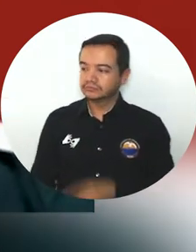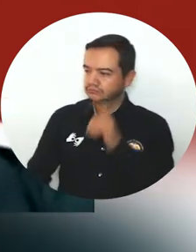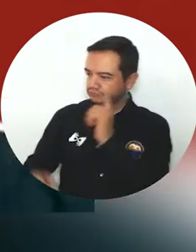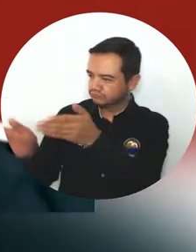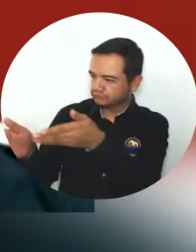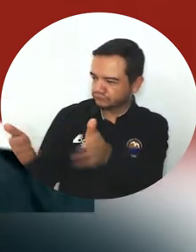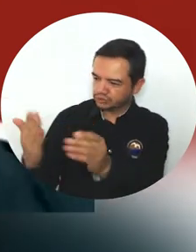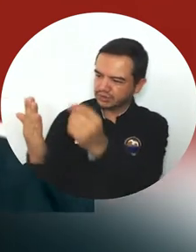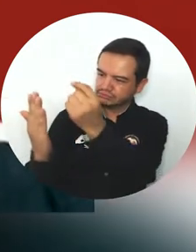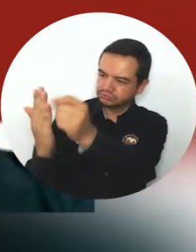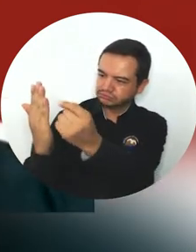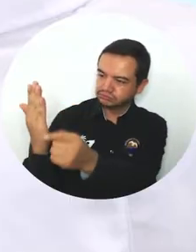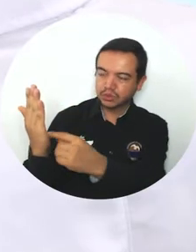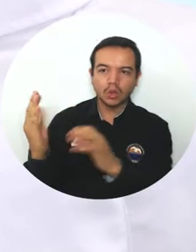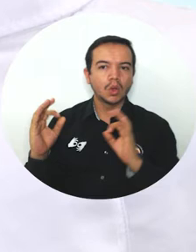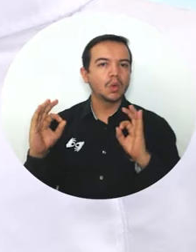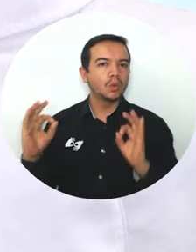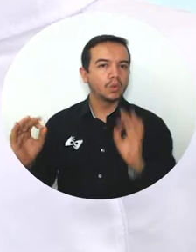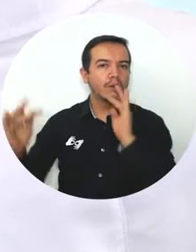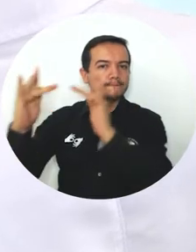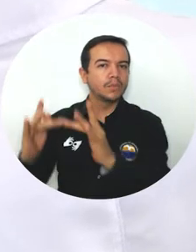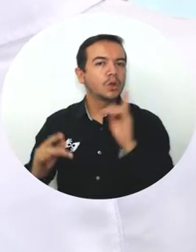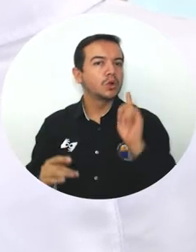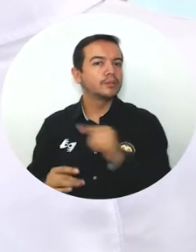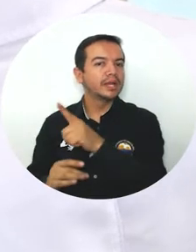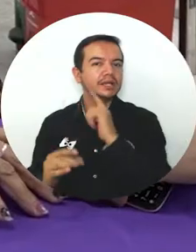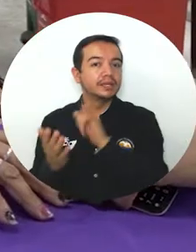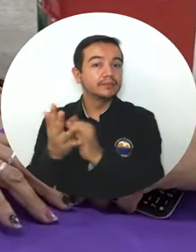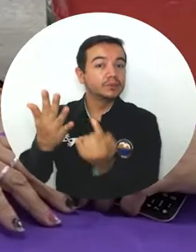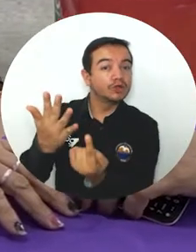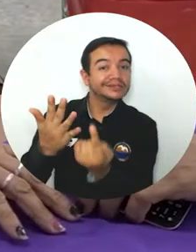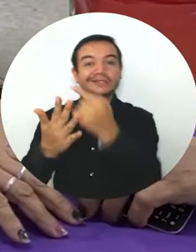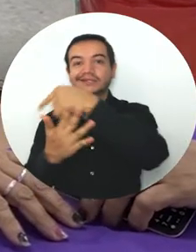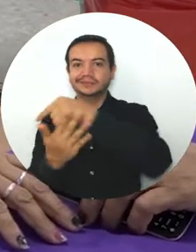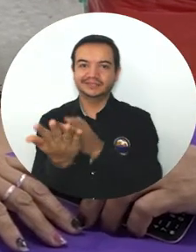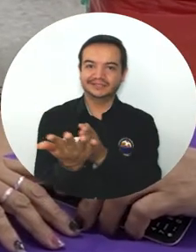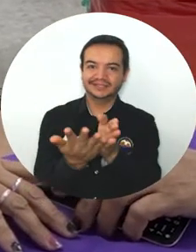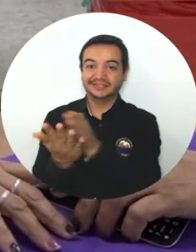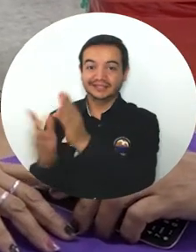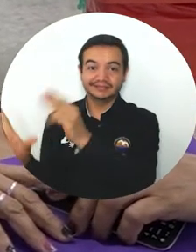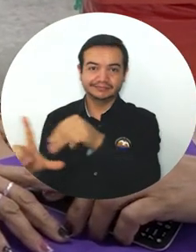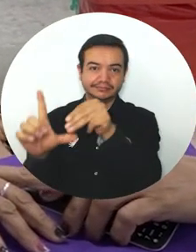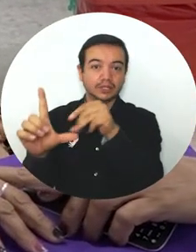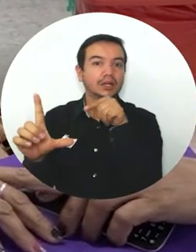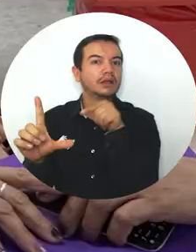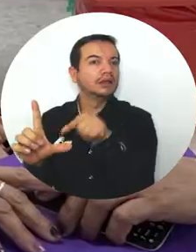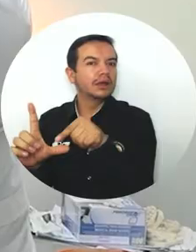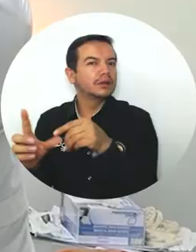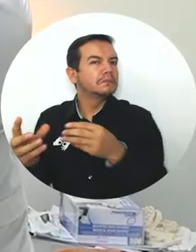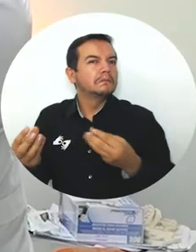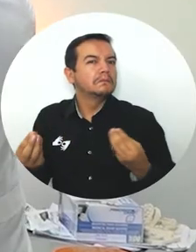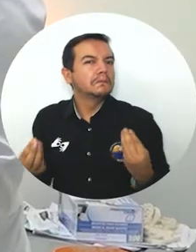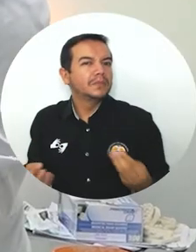porque tiene una característica muy interesante, que es un programa transversal. Entonces, que la oportunidad